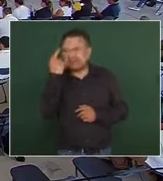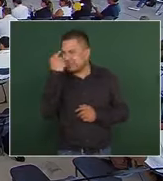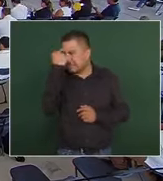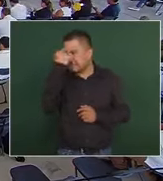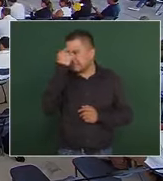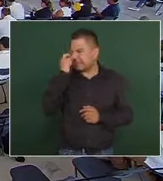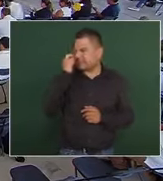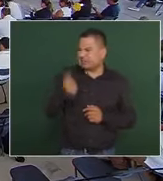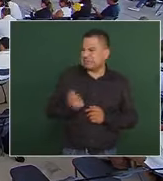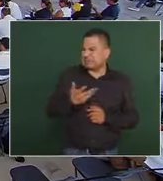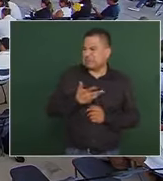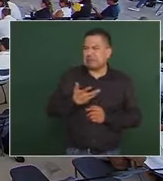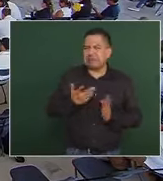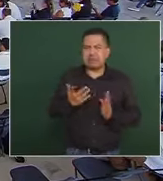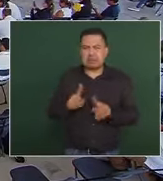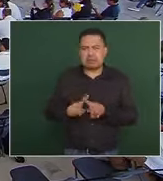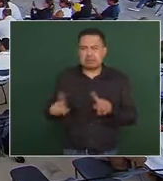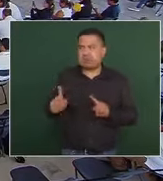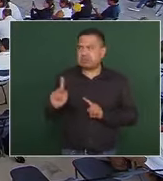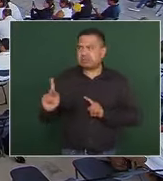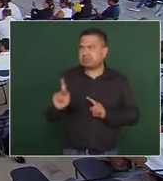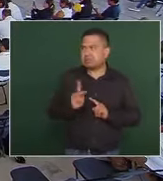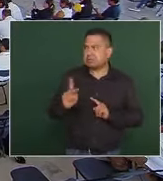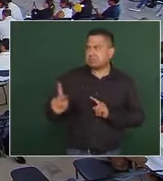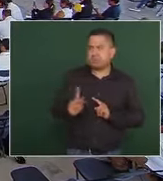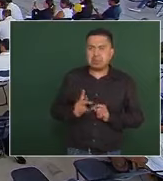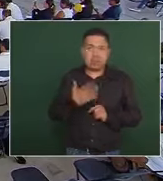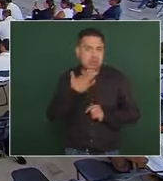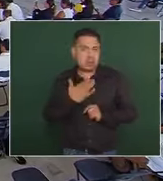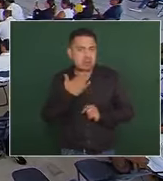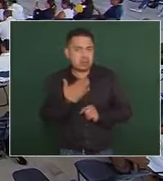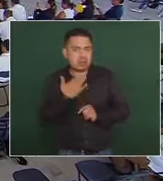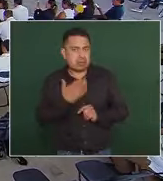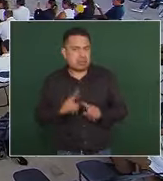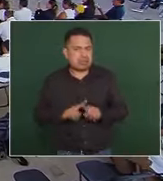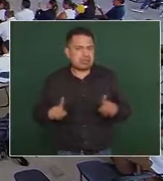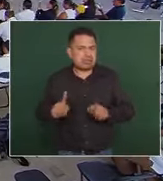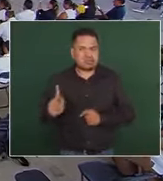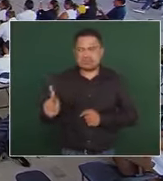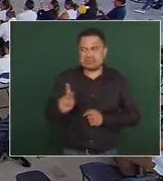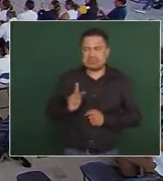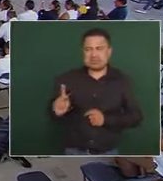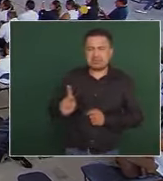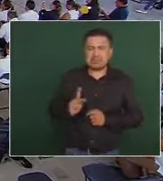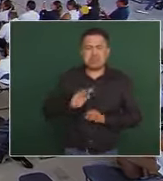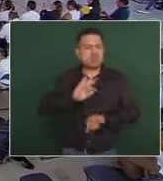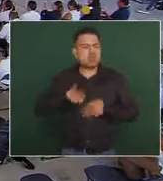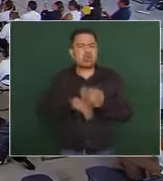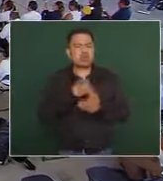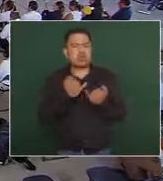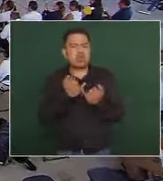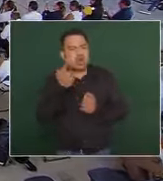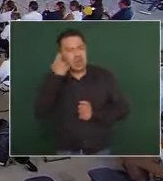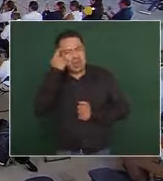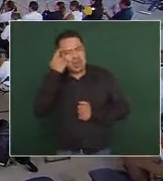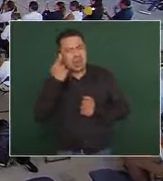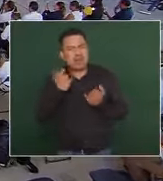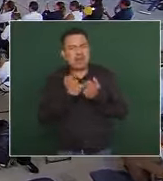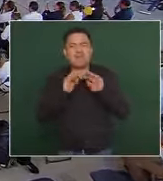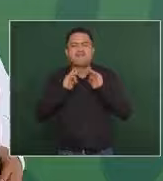que tiene, pues. Somos distintos y qué bueno, ¿no? Porque no todos podemos pensar de la misma